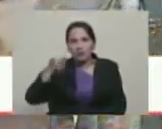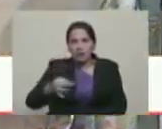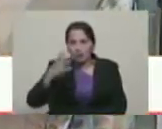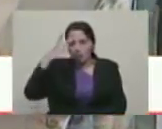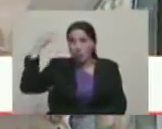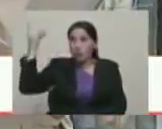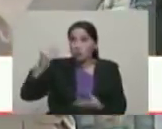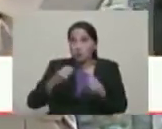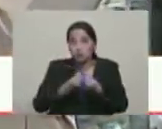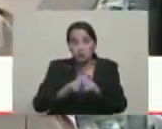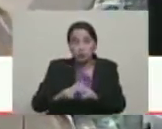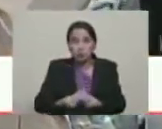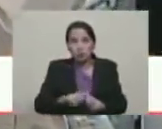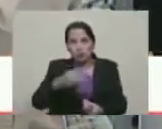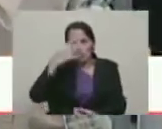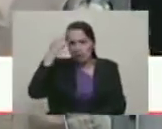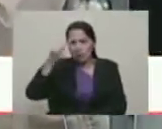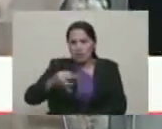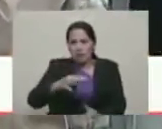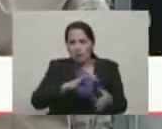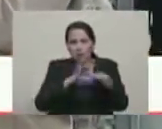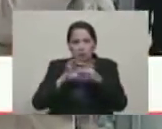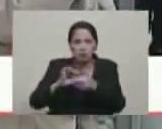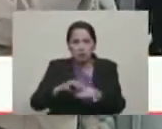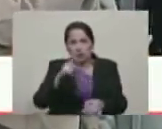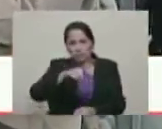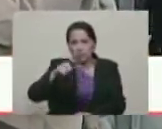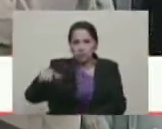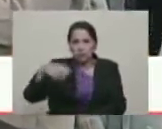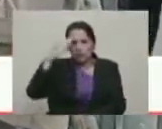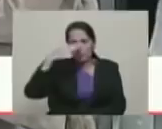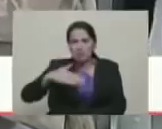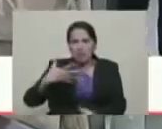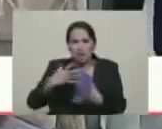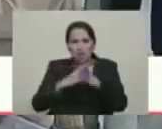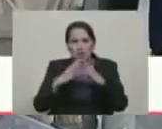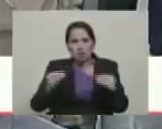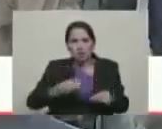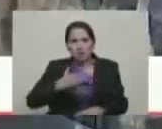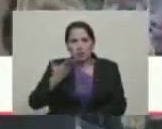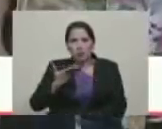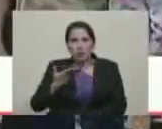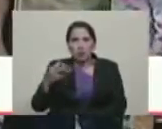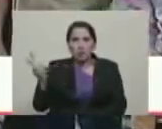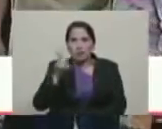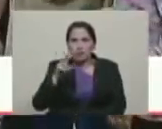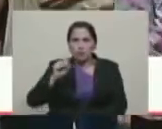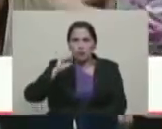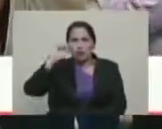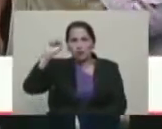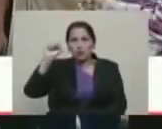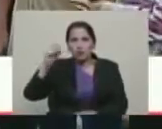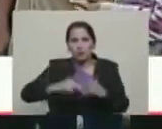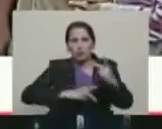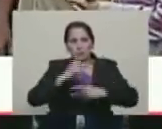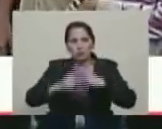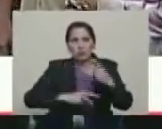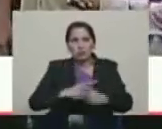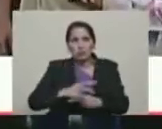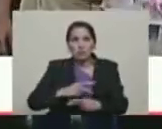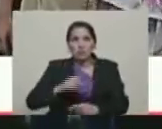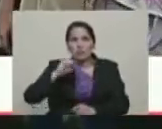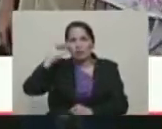nos acompaña y creo que con la unión cívico-militar todo es posible. ¡Que viva Venezuela productiva! ¡Que viva la patria